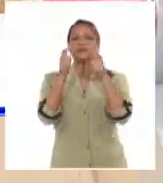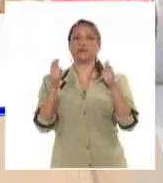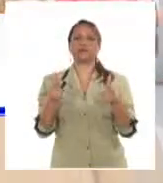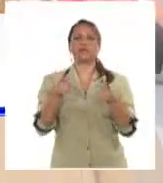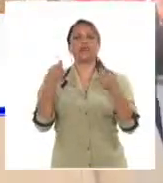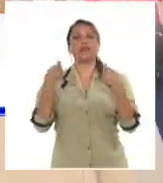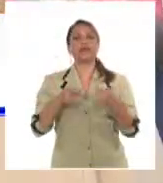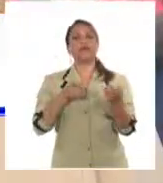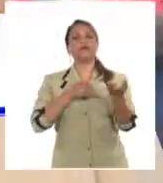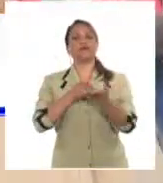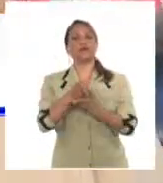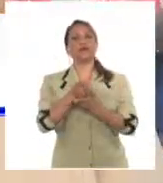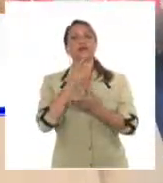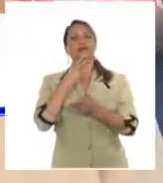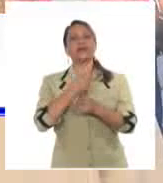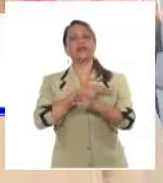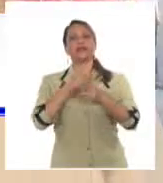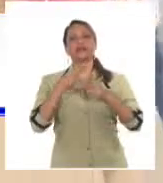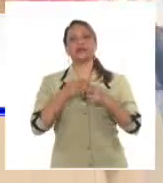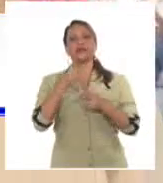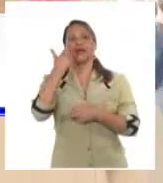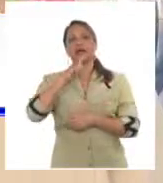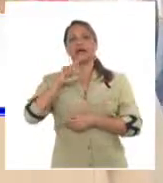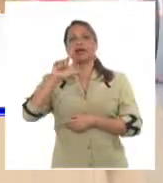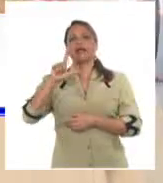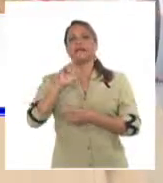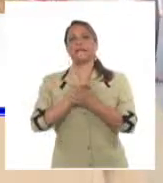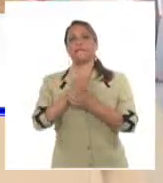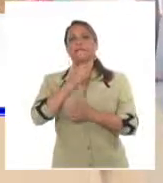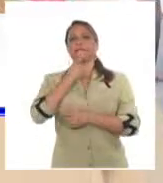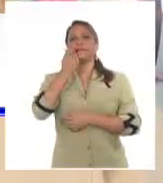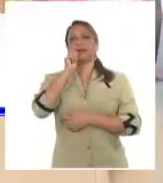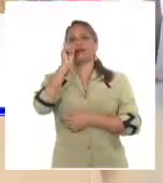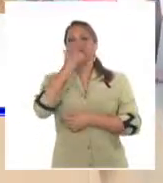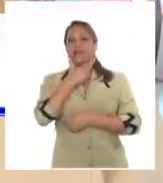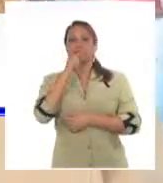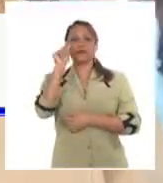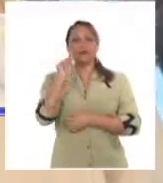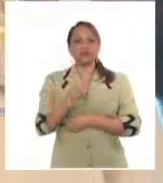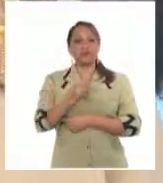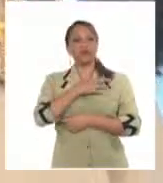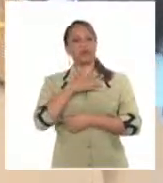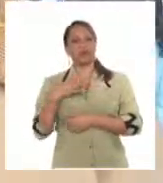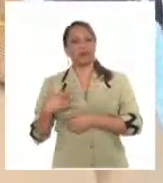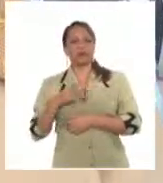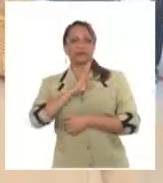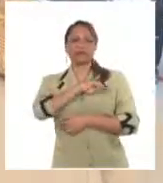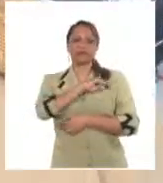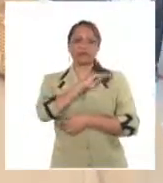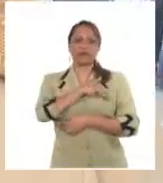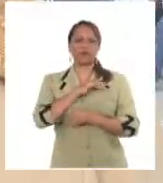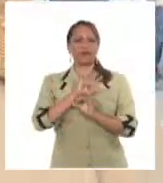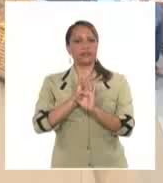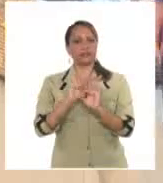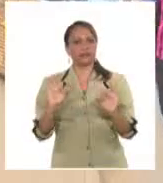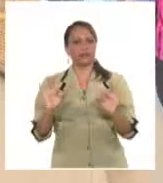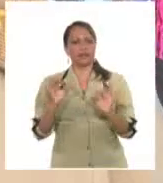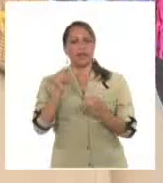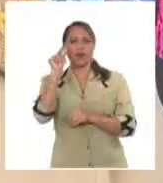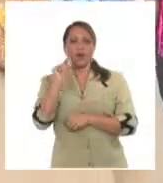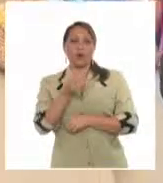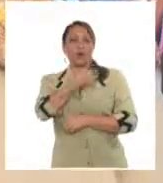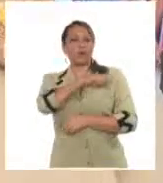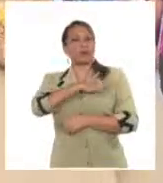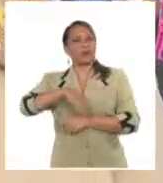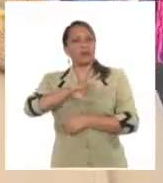continuar el legado de Almeida, un hombre modesto, sencillo, humilde, un hombre de pueblo, con